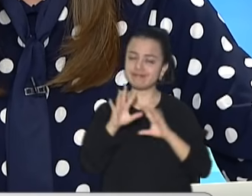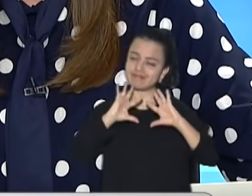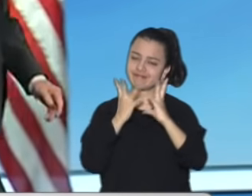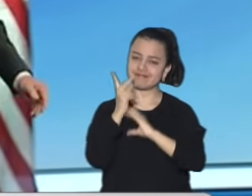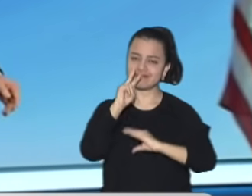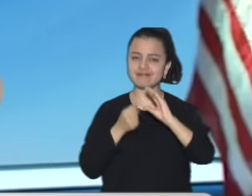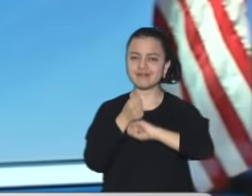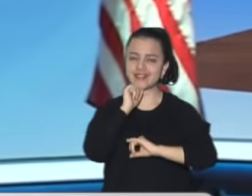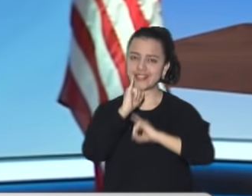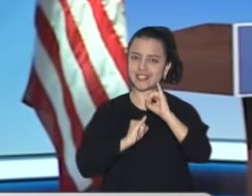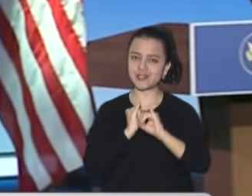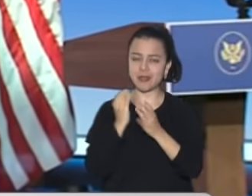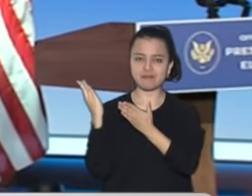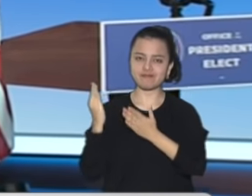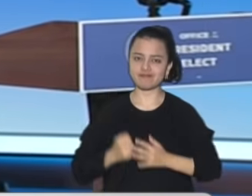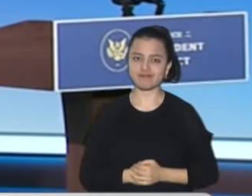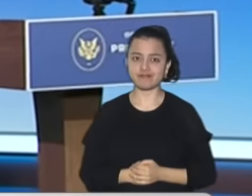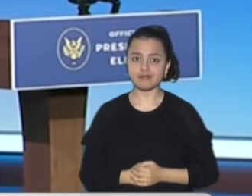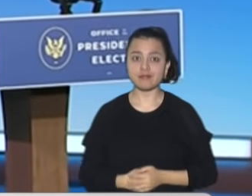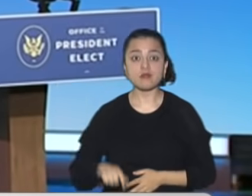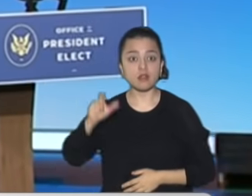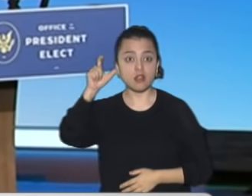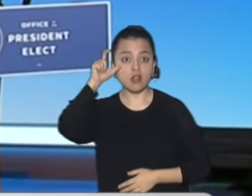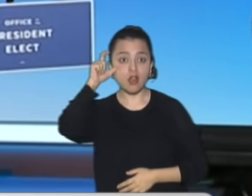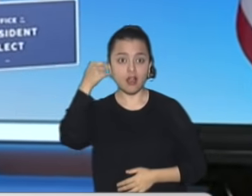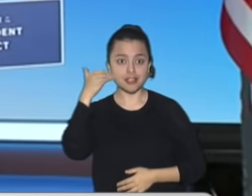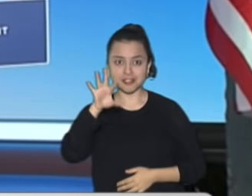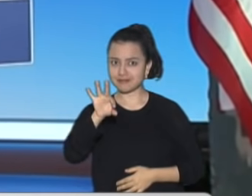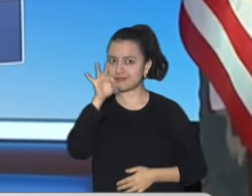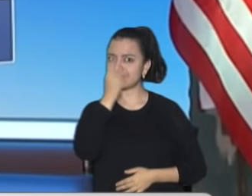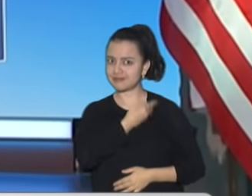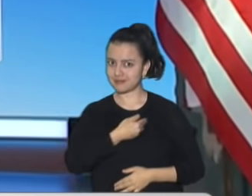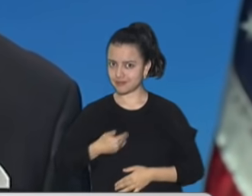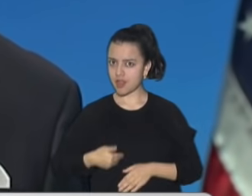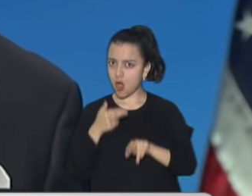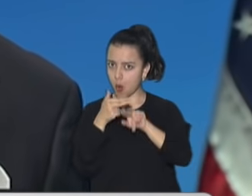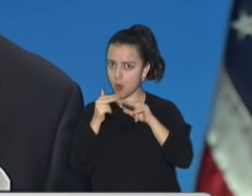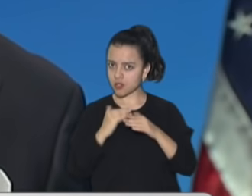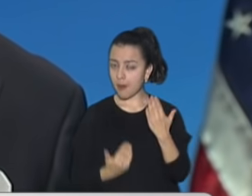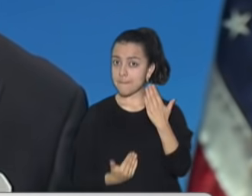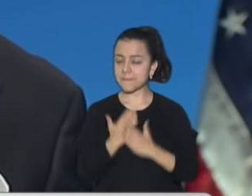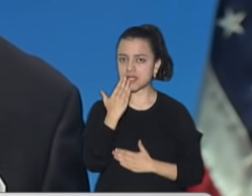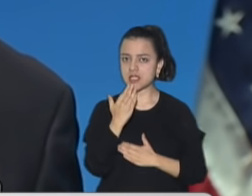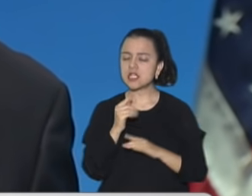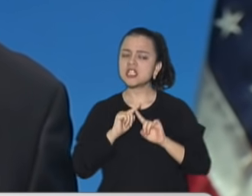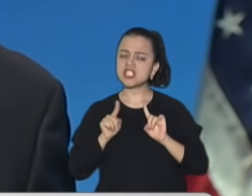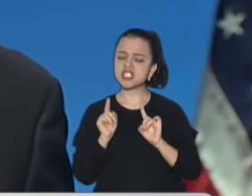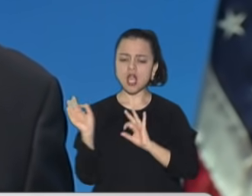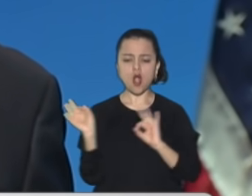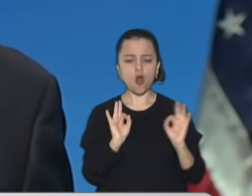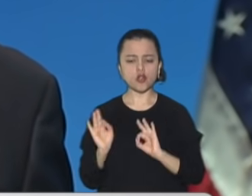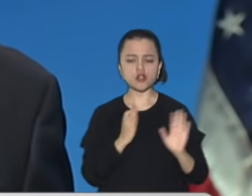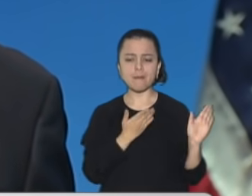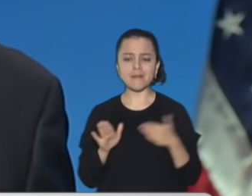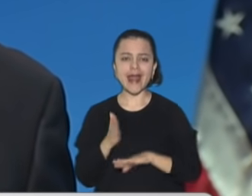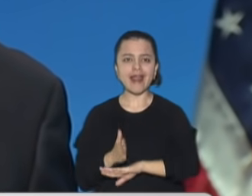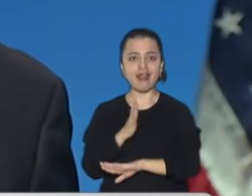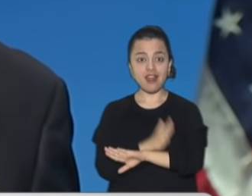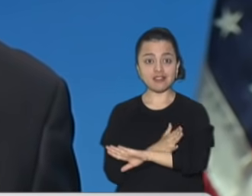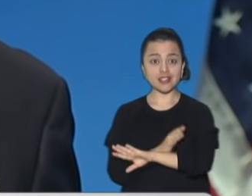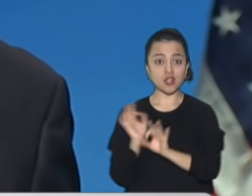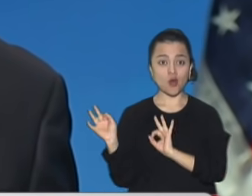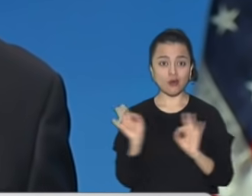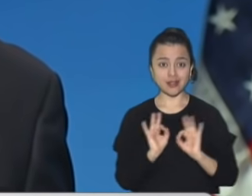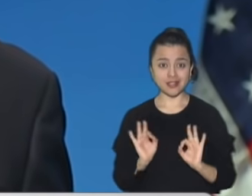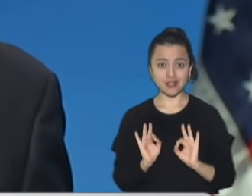CMI. El presidente electo de Estados Unidos, Joe Biden, planea emitir una serie de órdenes ejecutivas tan